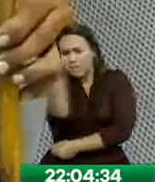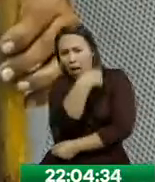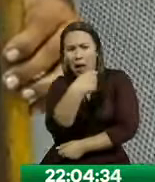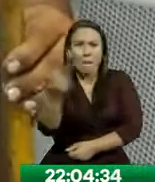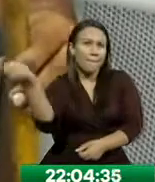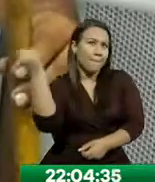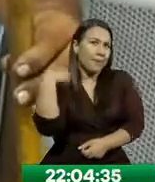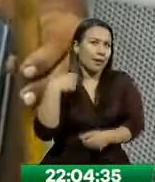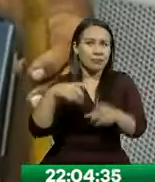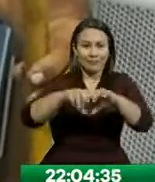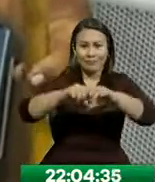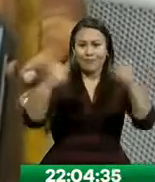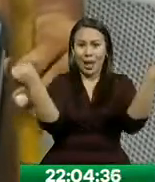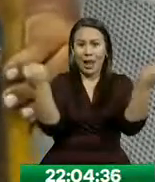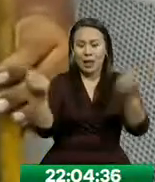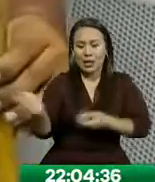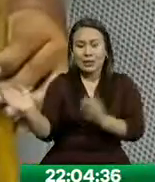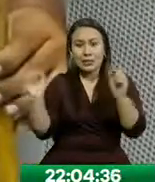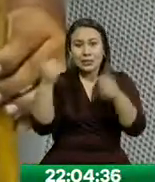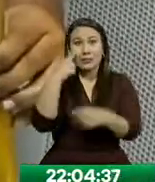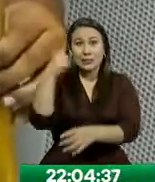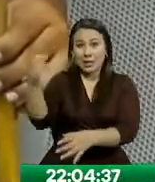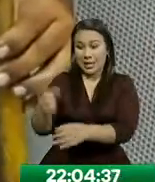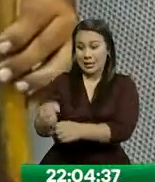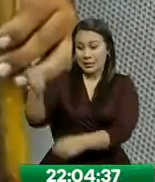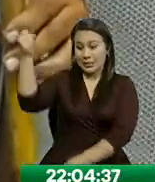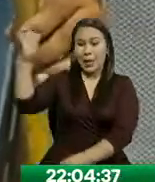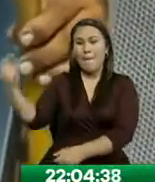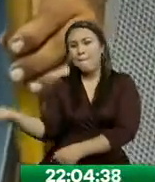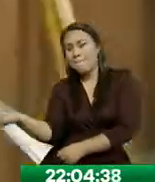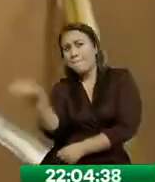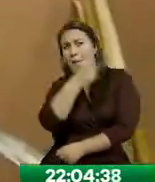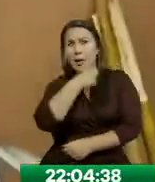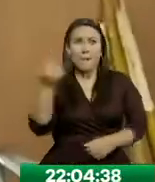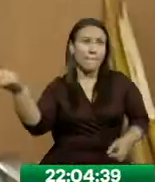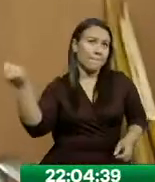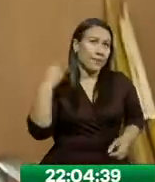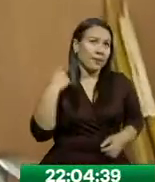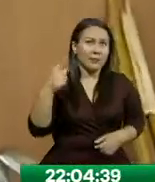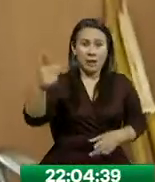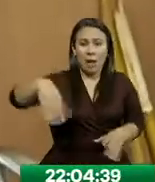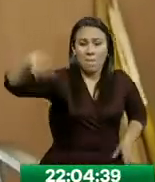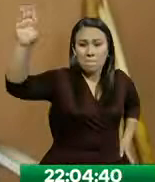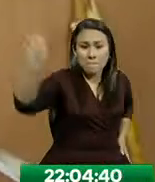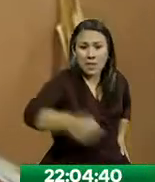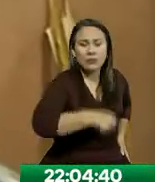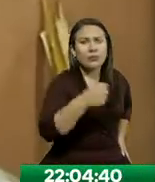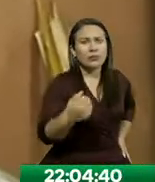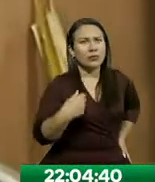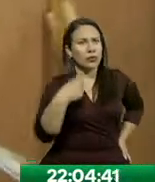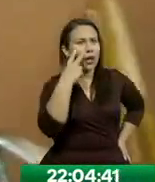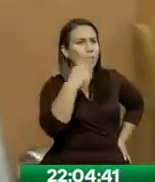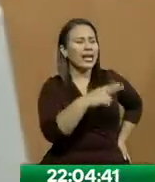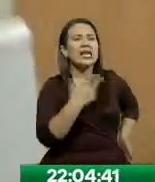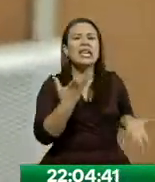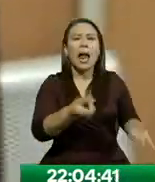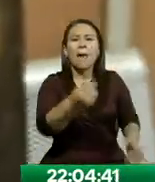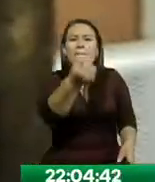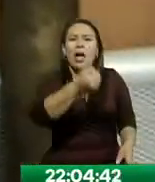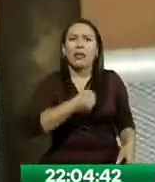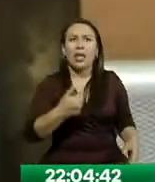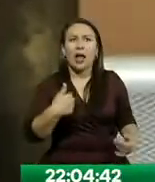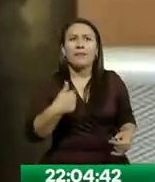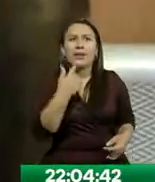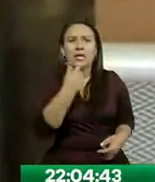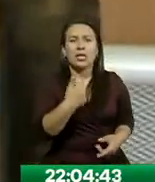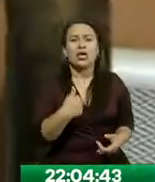Me quebró una escoba, me dio escobazo, quita la escoba partida, que me entró escobazo. Me sacó ese machete con ganas de quererme matar y yo lo